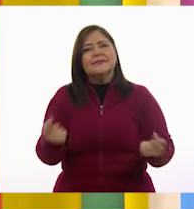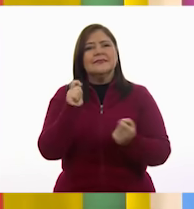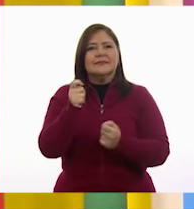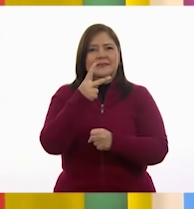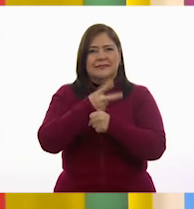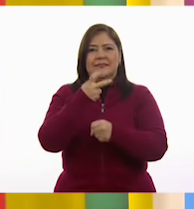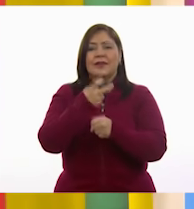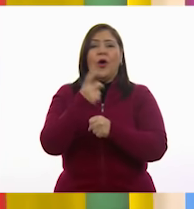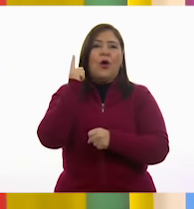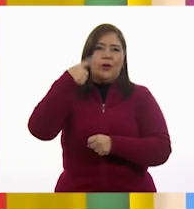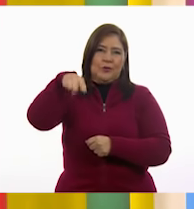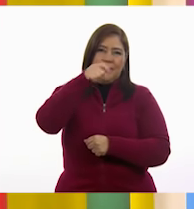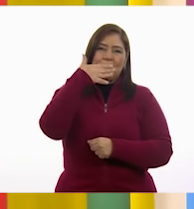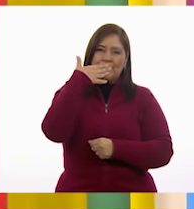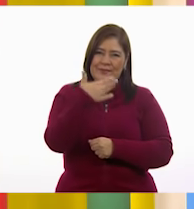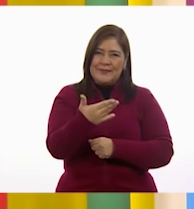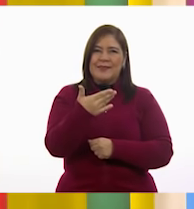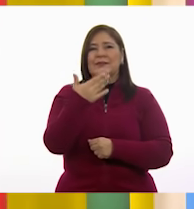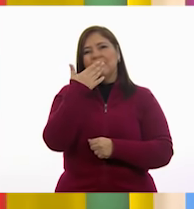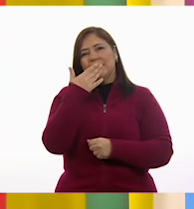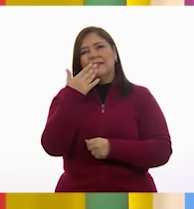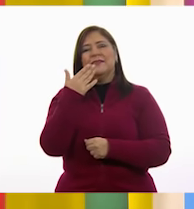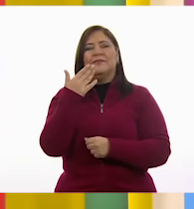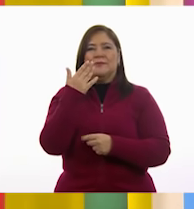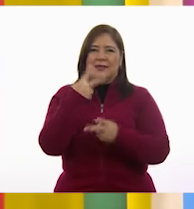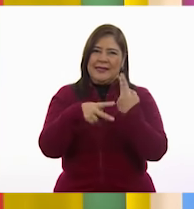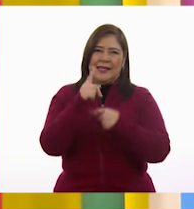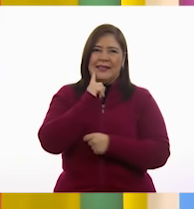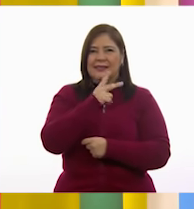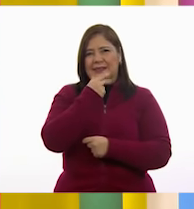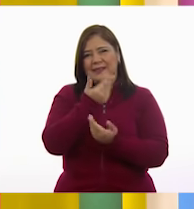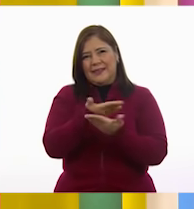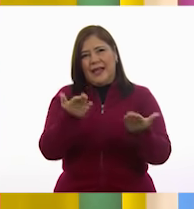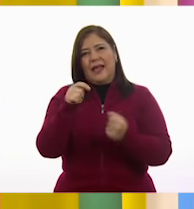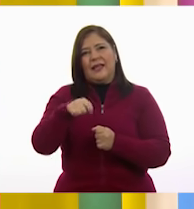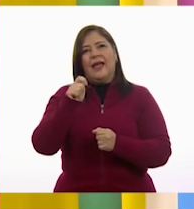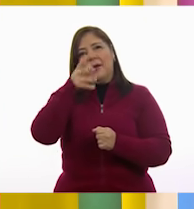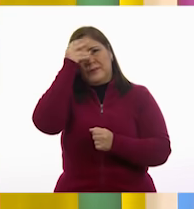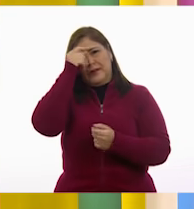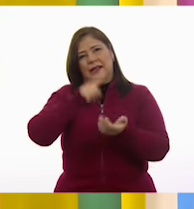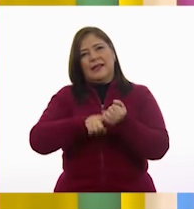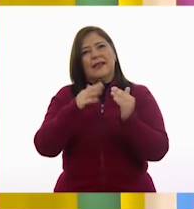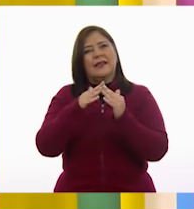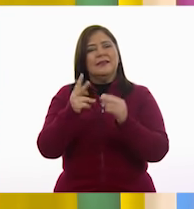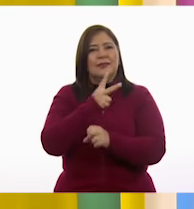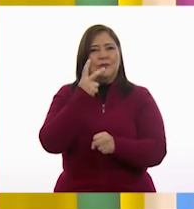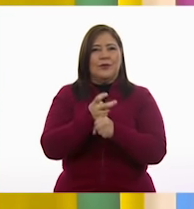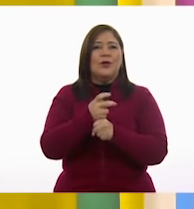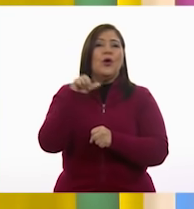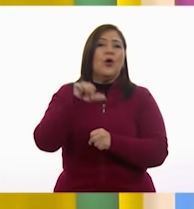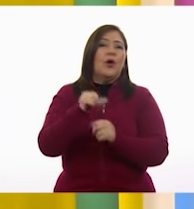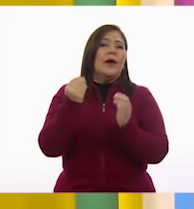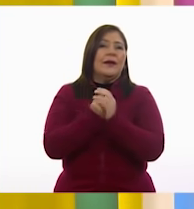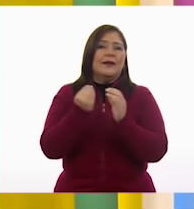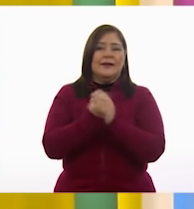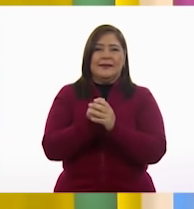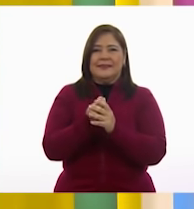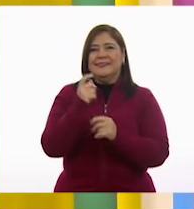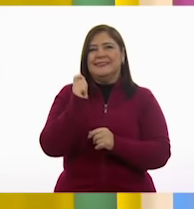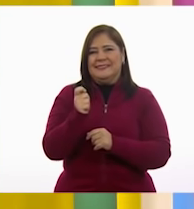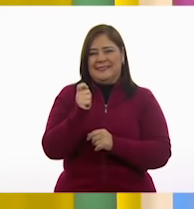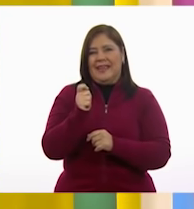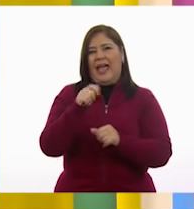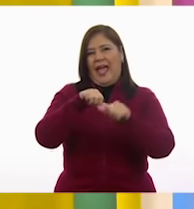también estén bien. Bienvenidas y bienvenidos a Aprende en Casa 2. Hoy nos toca la clase de artes y el profe Lalo nos va a tener